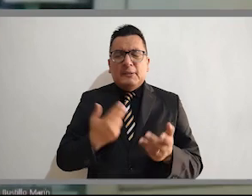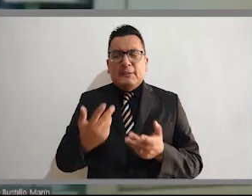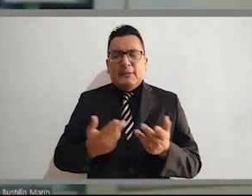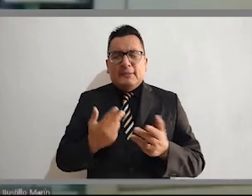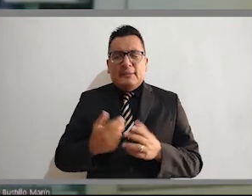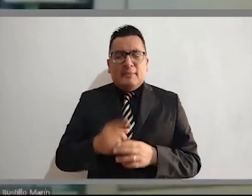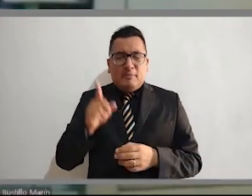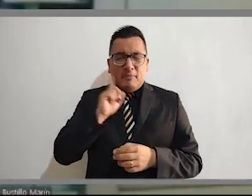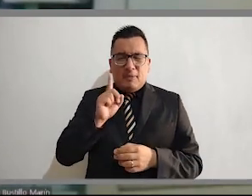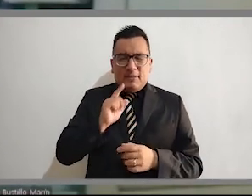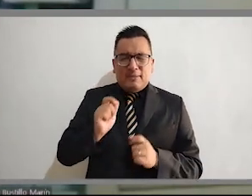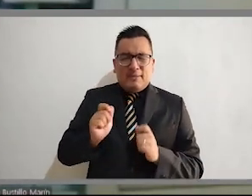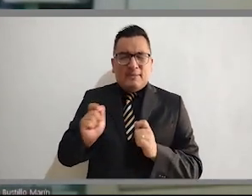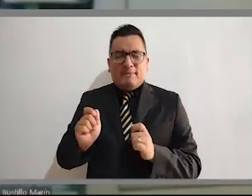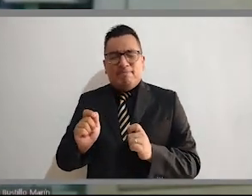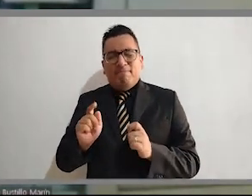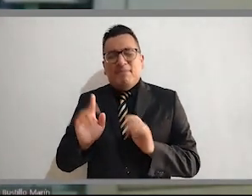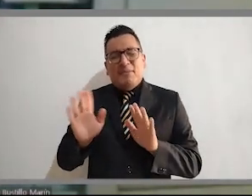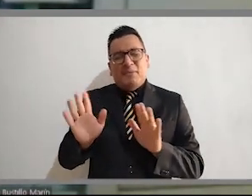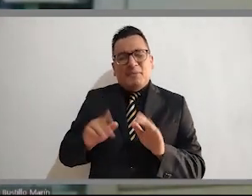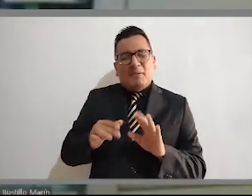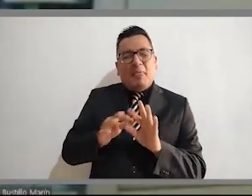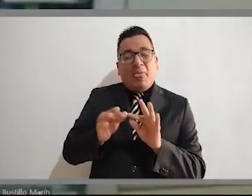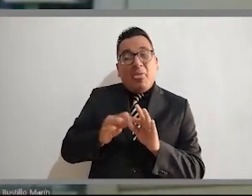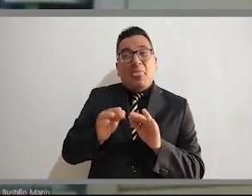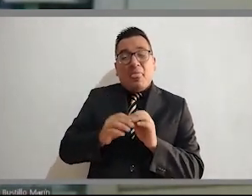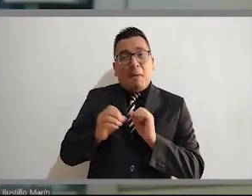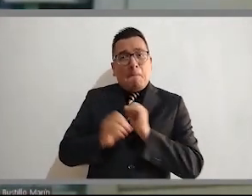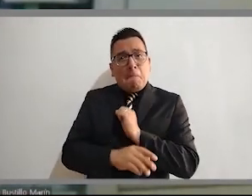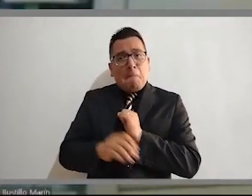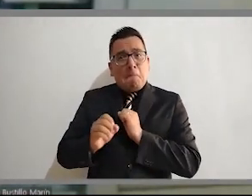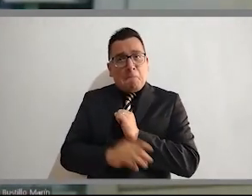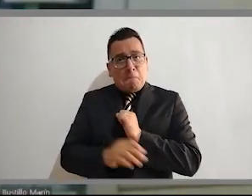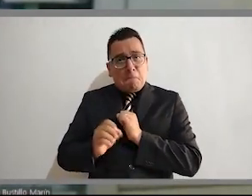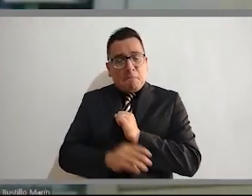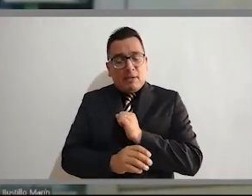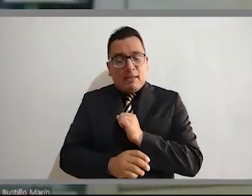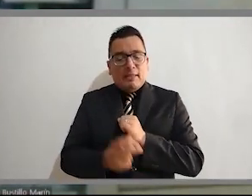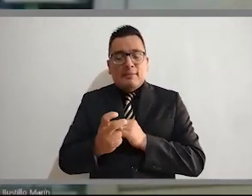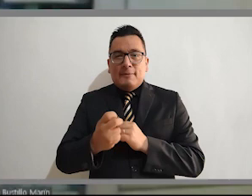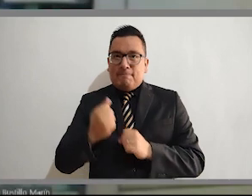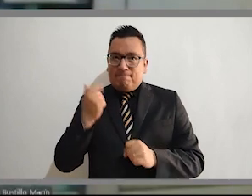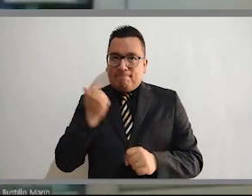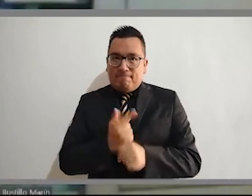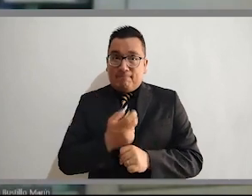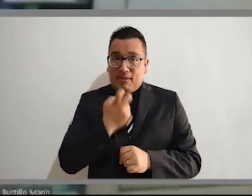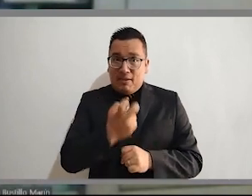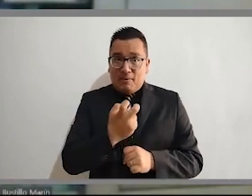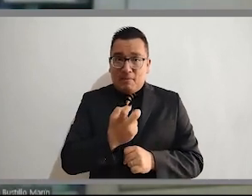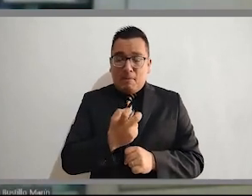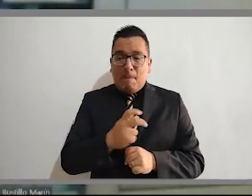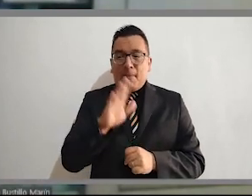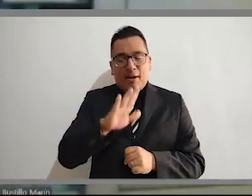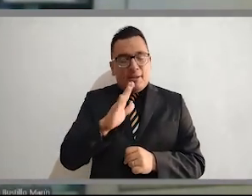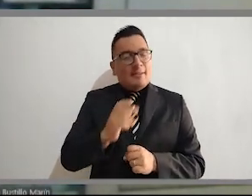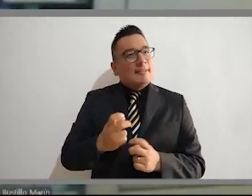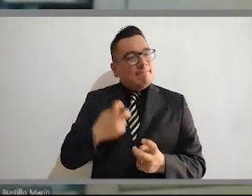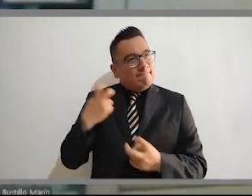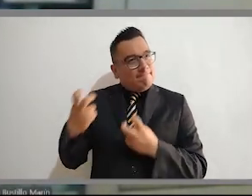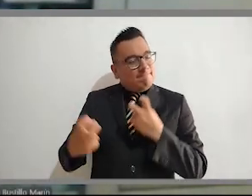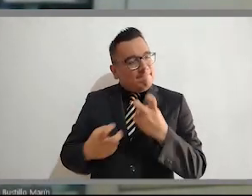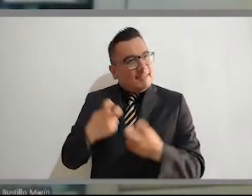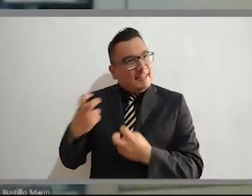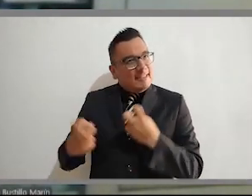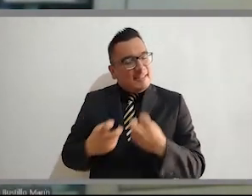en la política, empieza la violencia. La violencia a visibilizarse, no quiere decir que no existiera, ¿no? Y